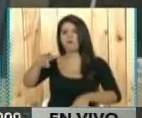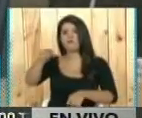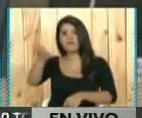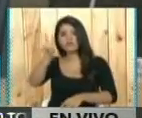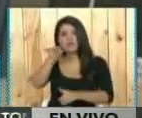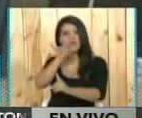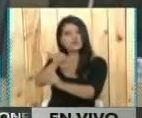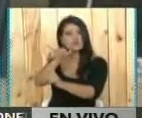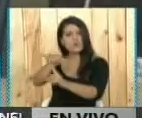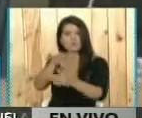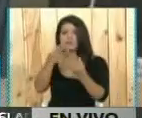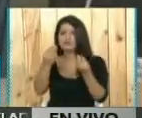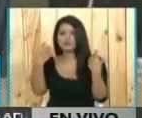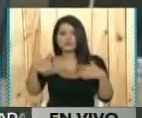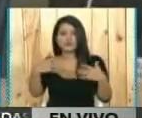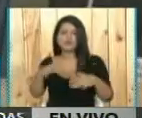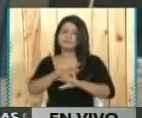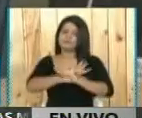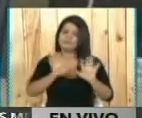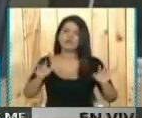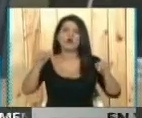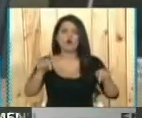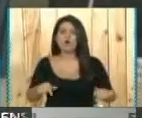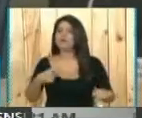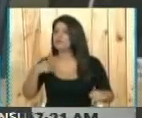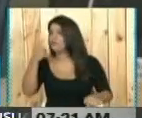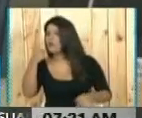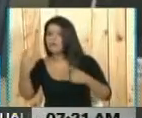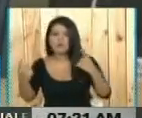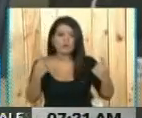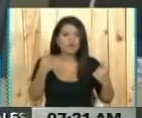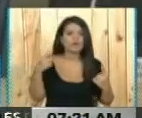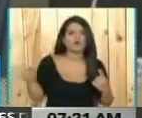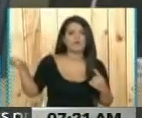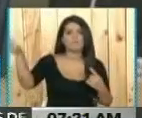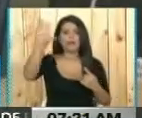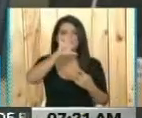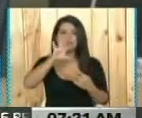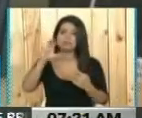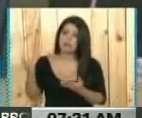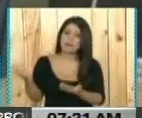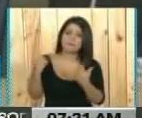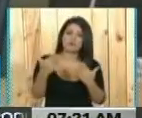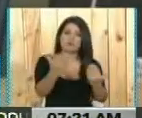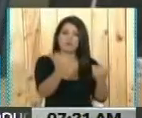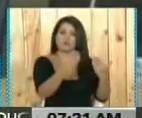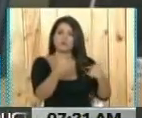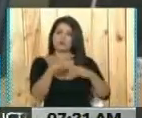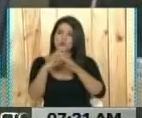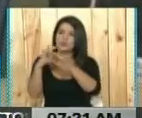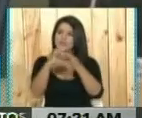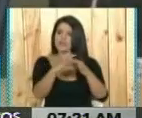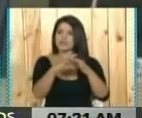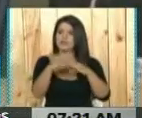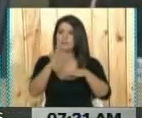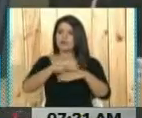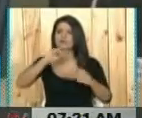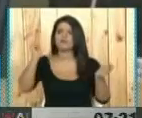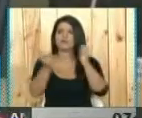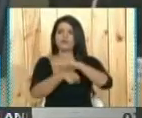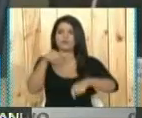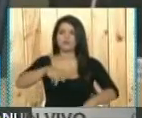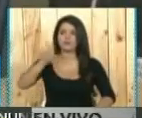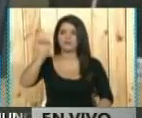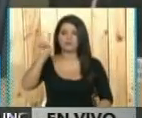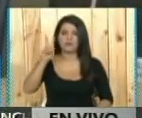recibido muy complacientemente la solidaridad y el apoyo al modelo de transformación que está ocurriendo en Venezuela,